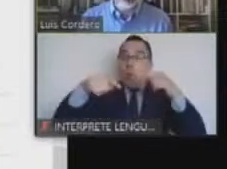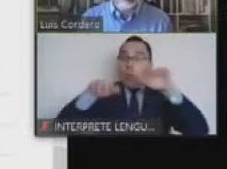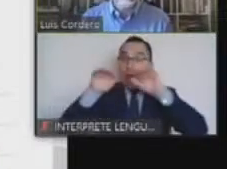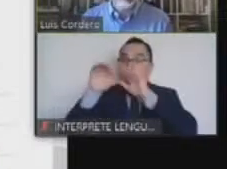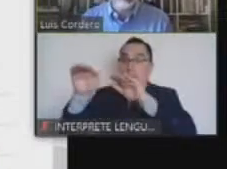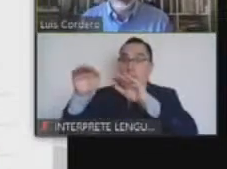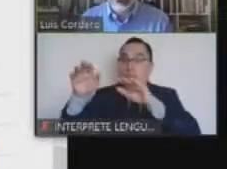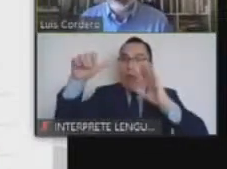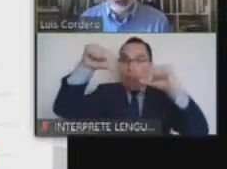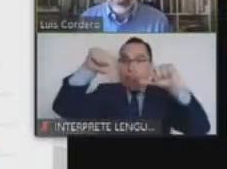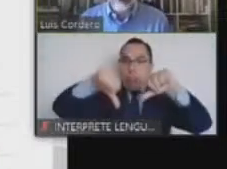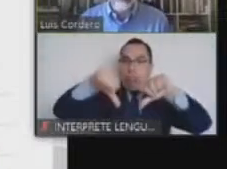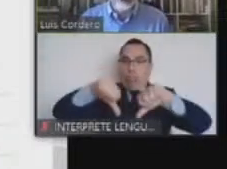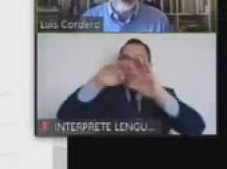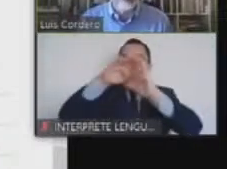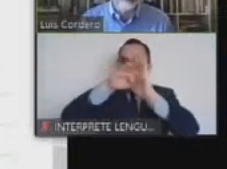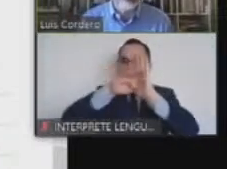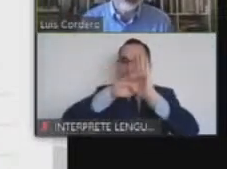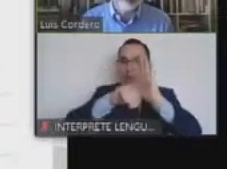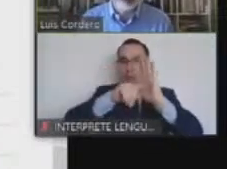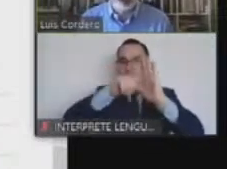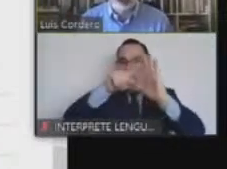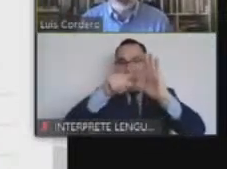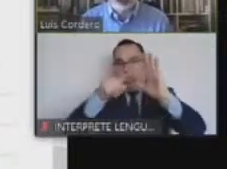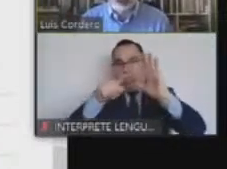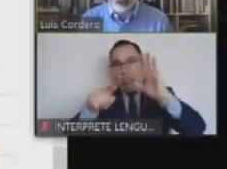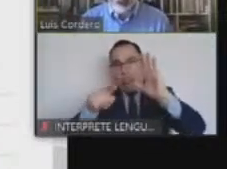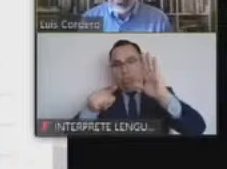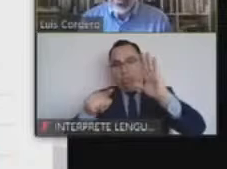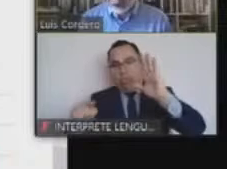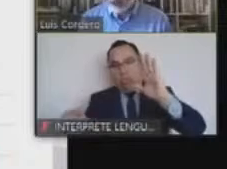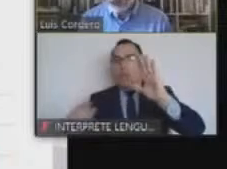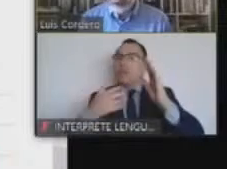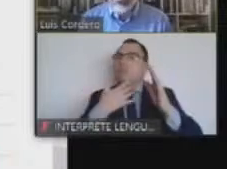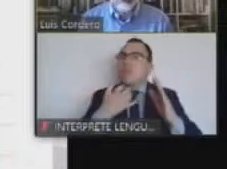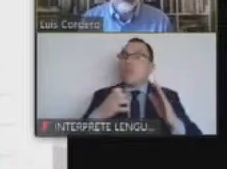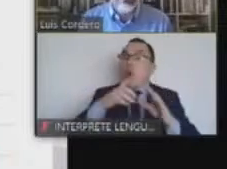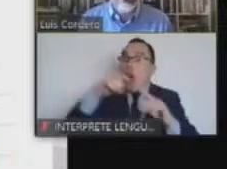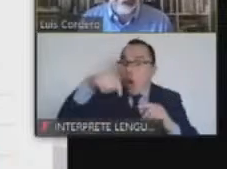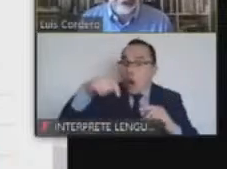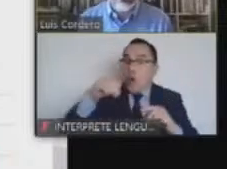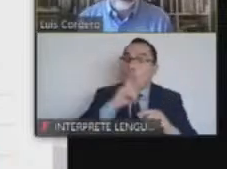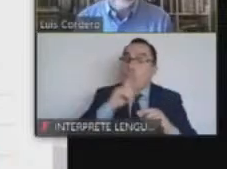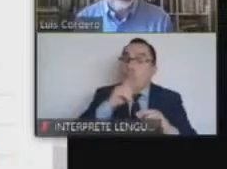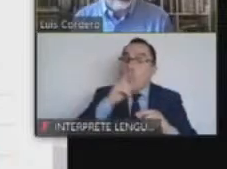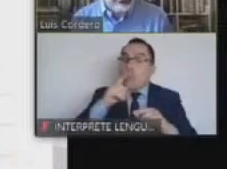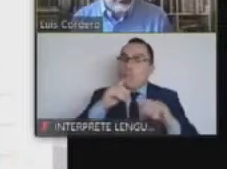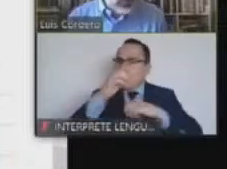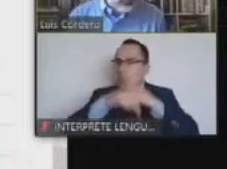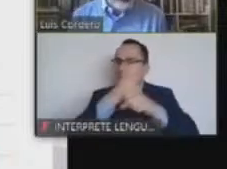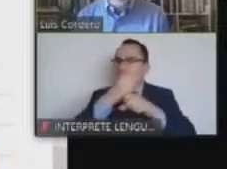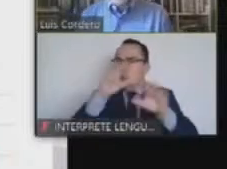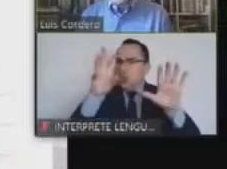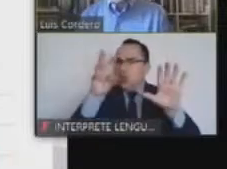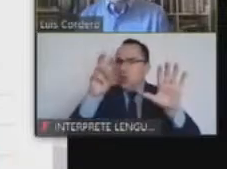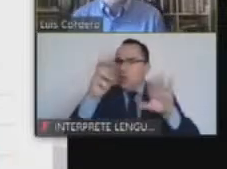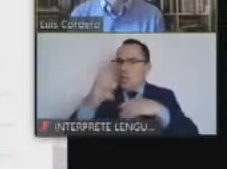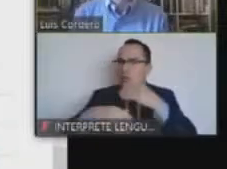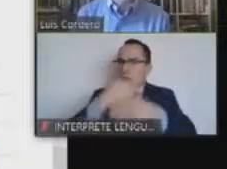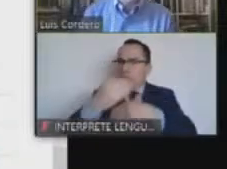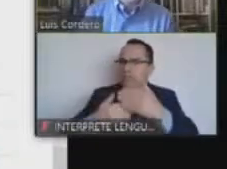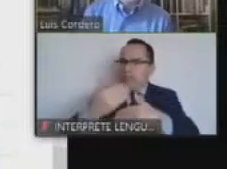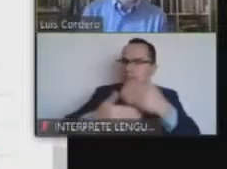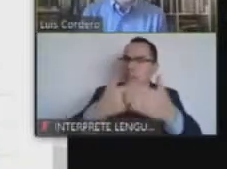pero también en los últimos años se han recuperado, especialmente a partir de la mediados de los 90 en adelante. Y si uno toma los